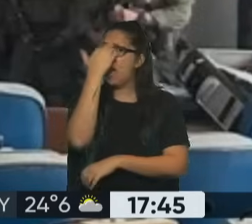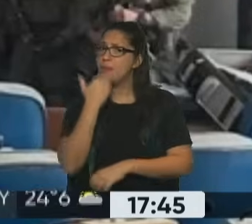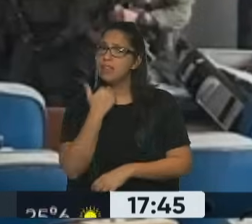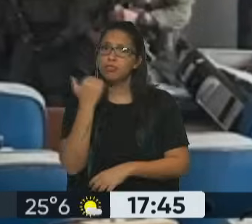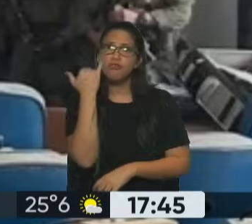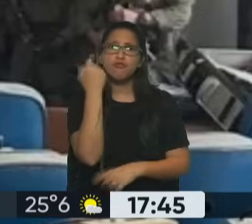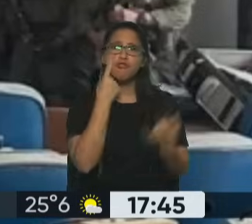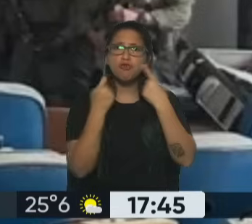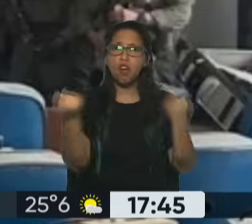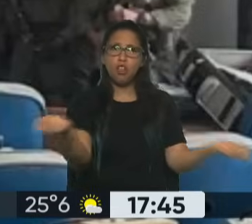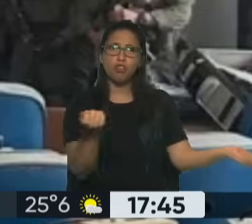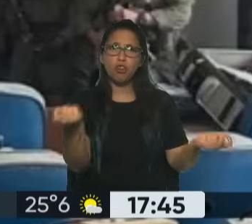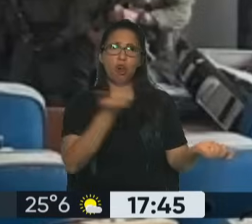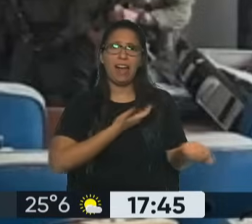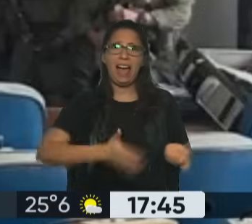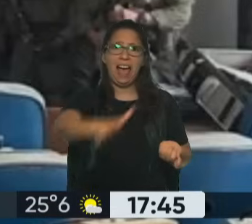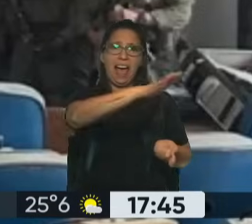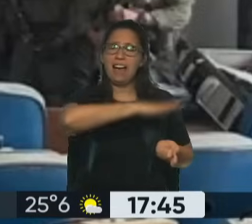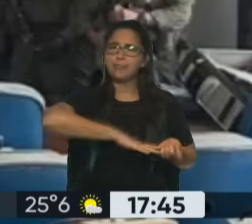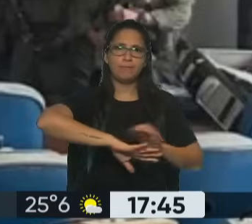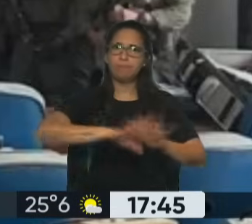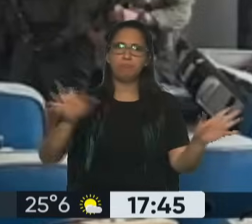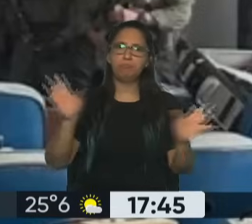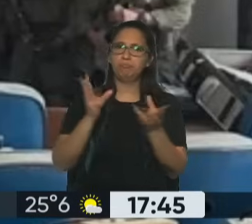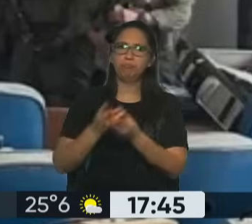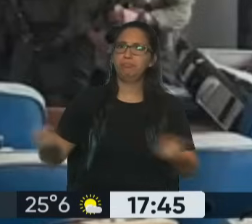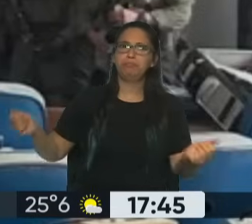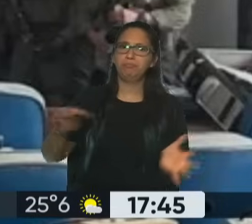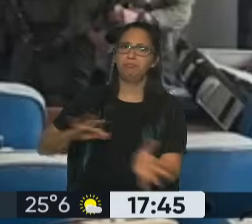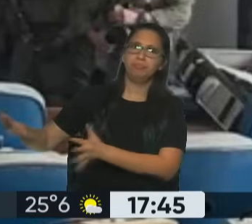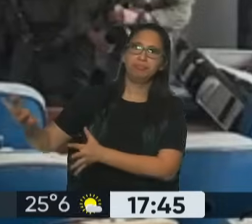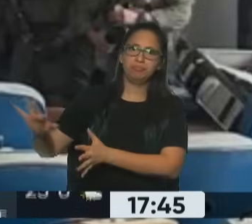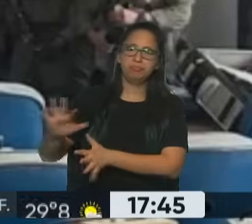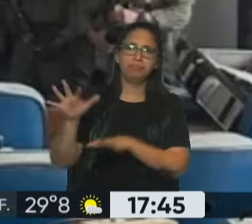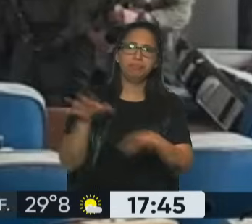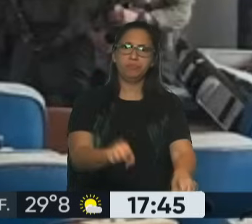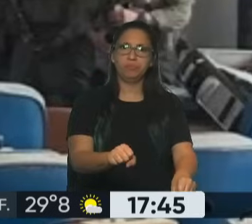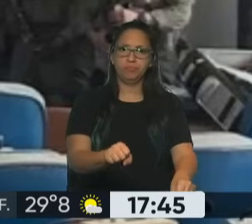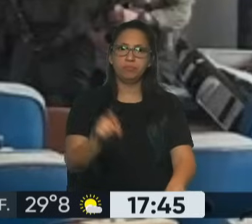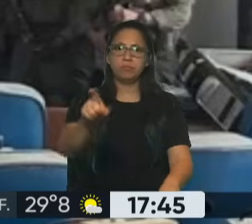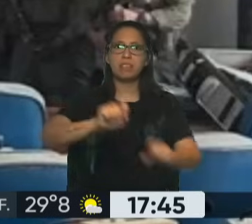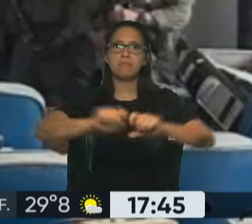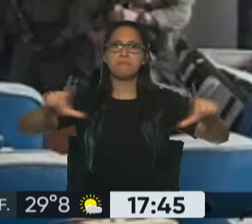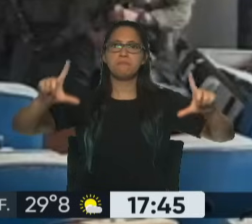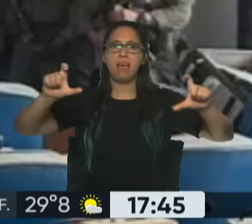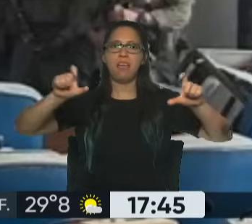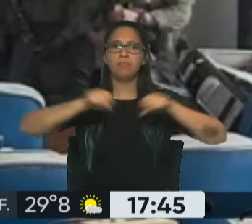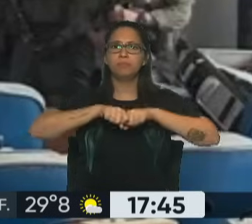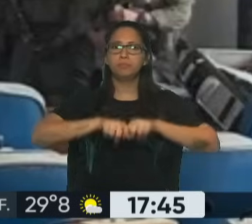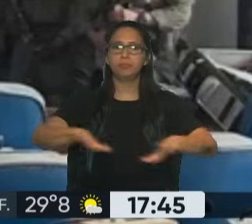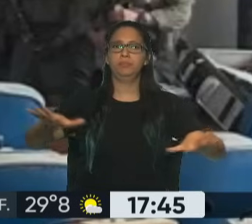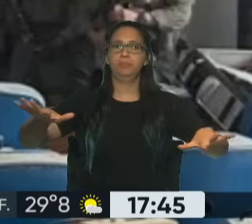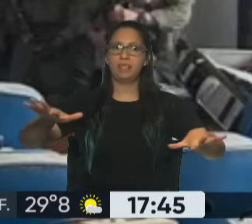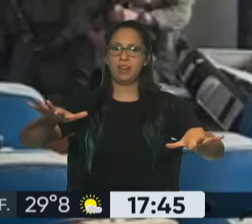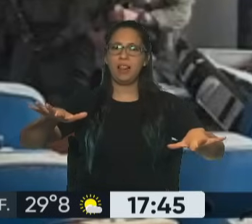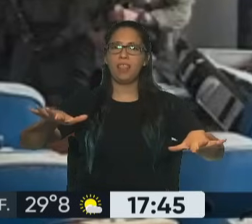de la franja de gaza las palabras pronunciadas por el funcionario se dan tras conocerse una imagen por las redes sociales donde